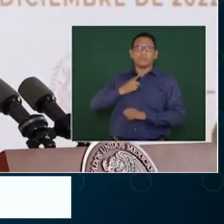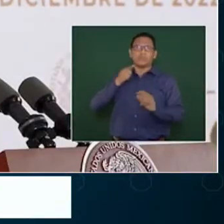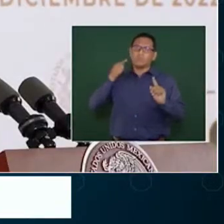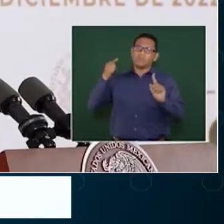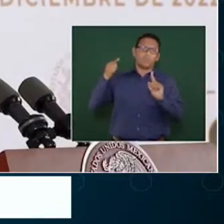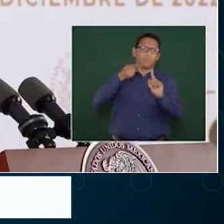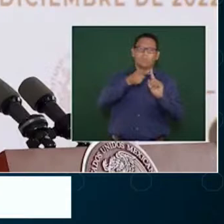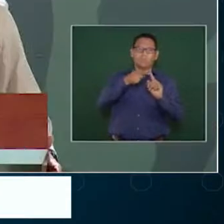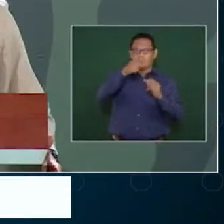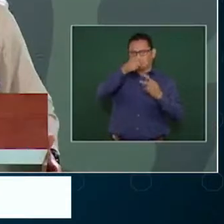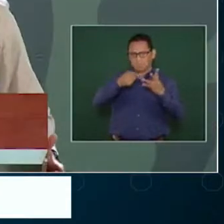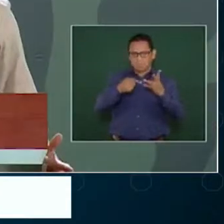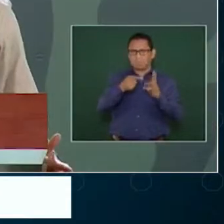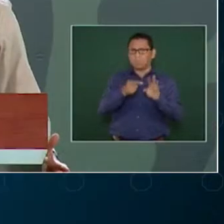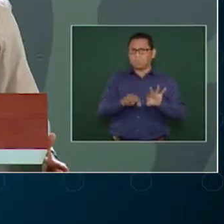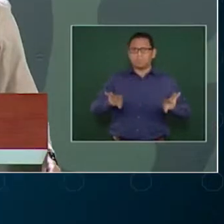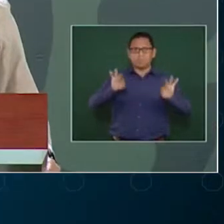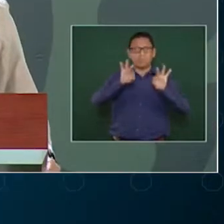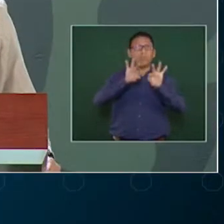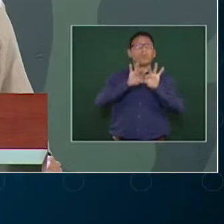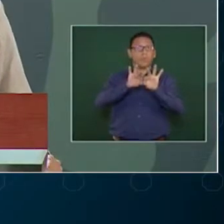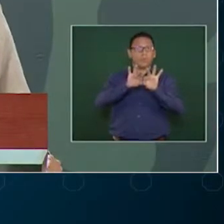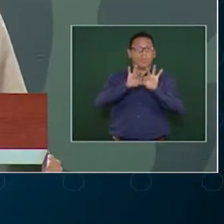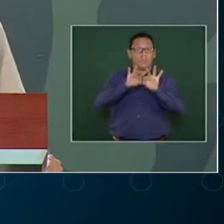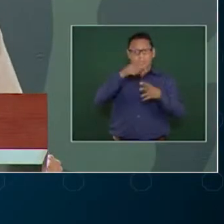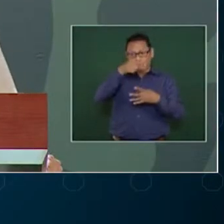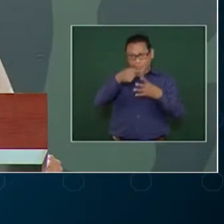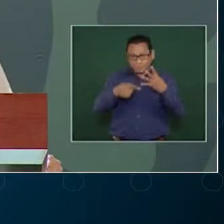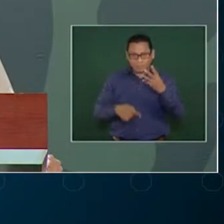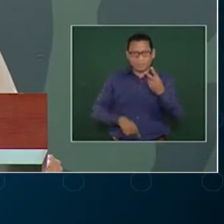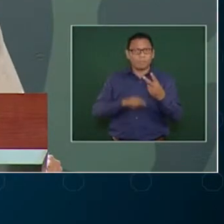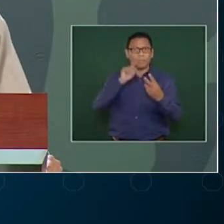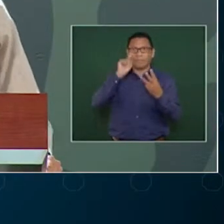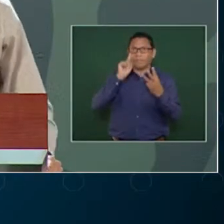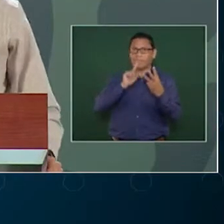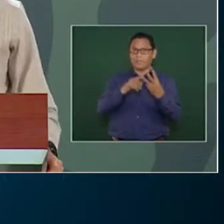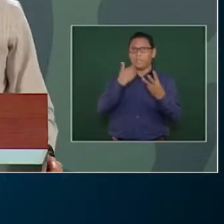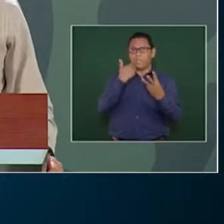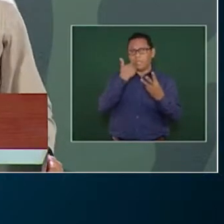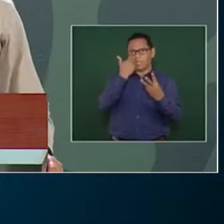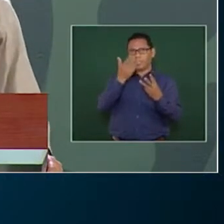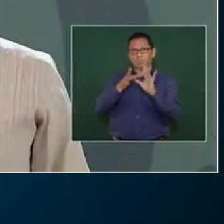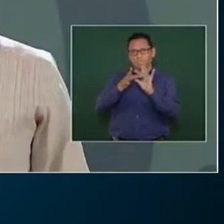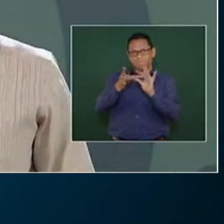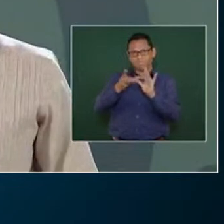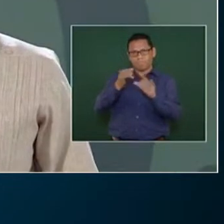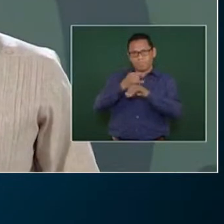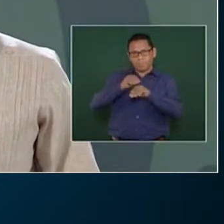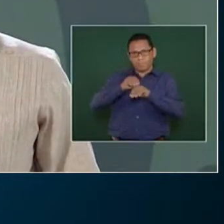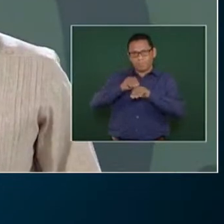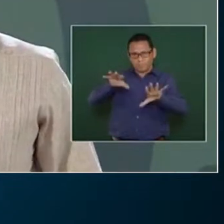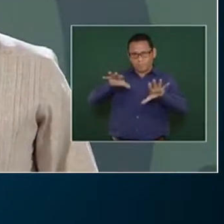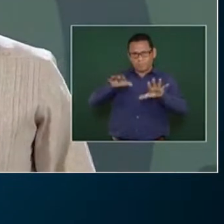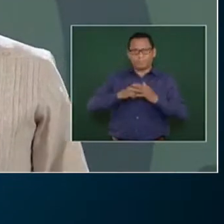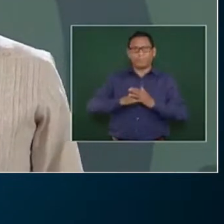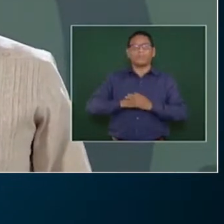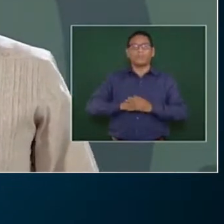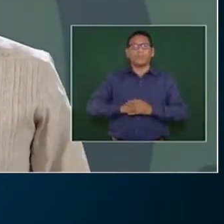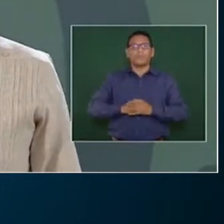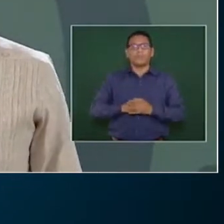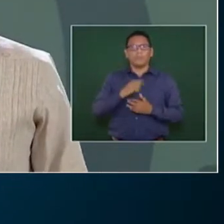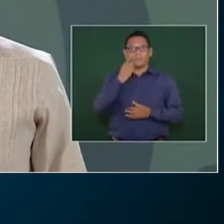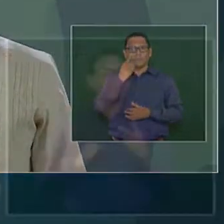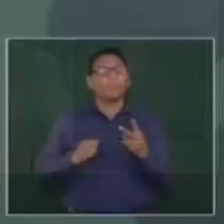el embajador defendió el derecho sagrado, dijo, en México, de la presunción de inocencia. Y estas fueron sus